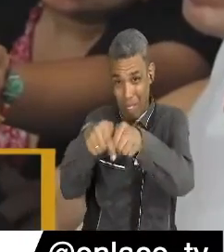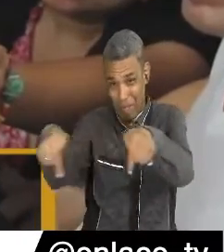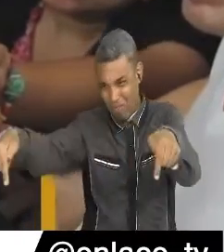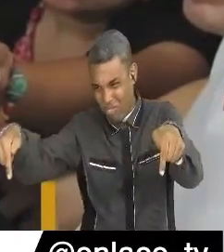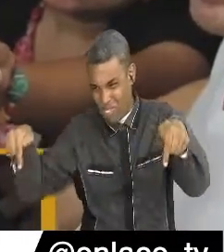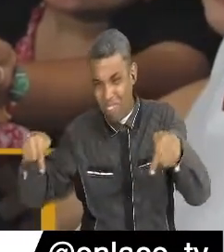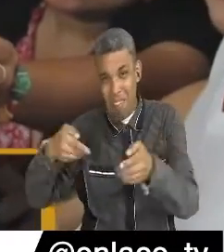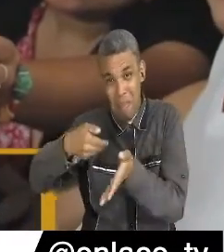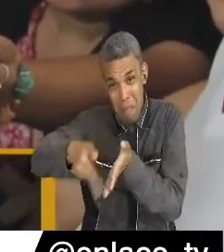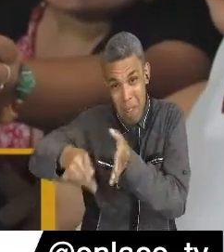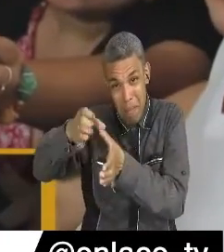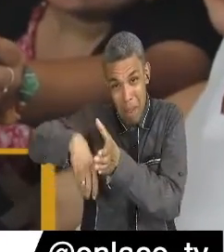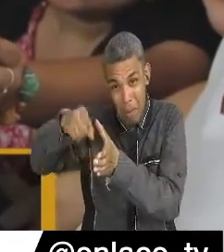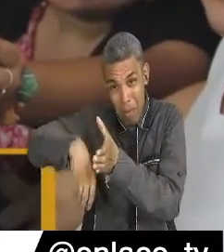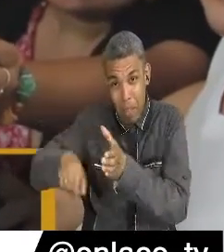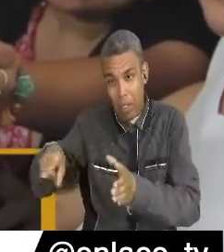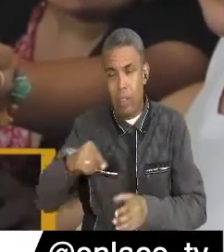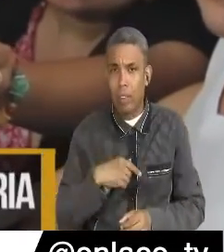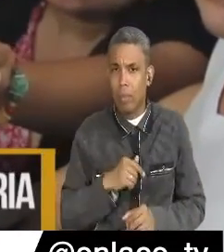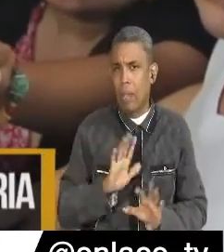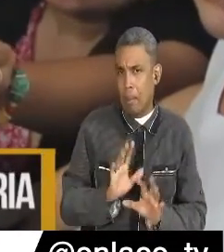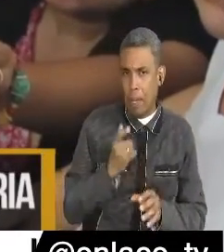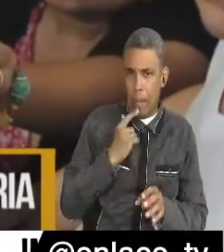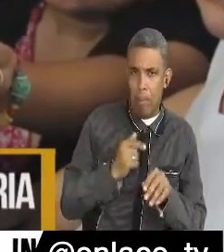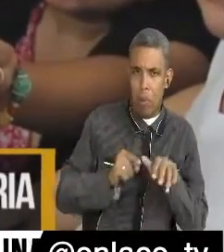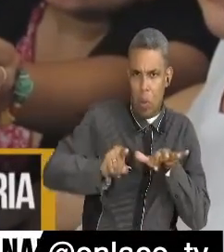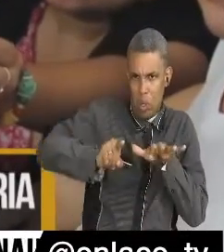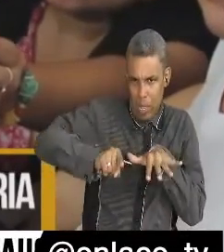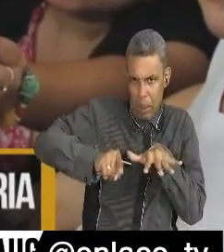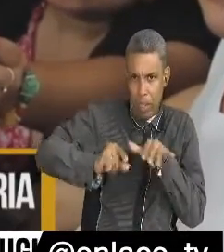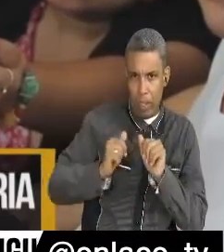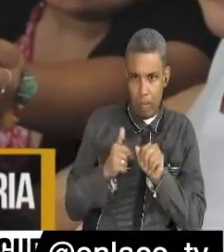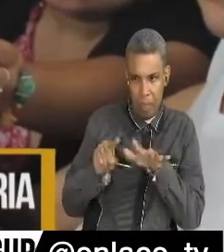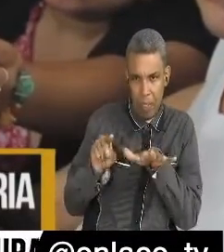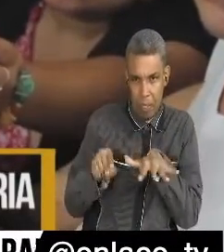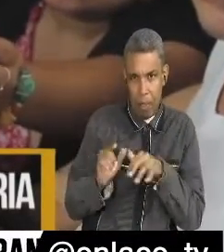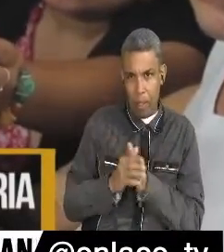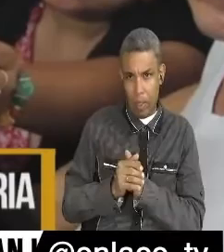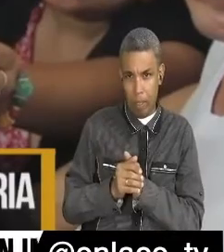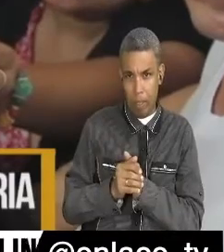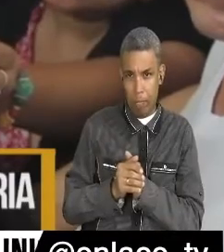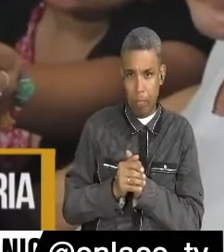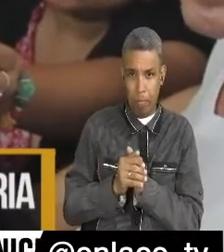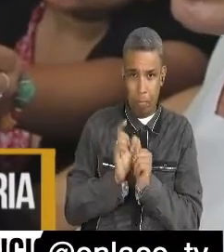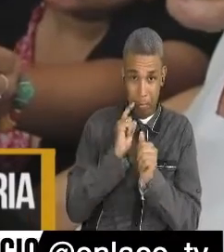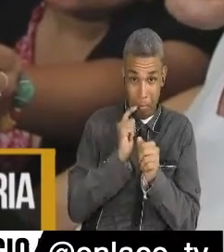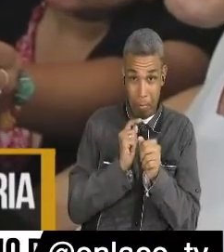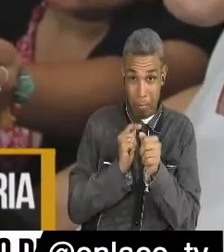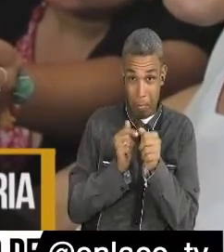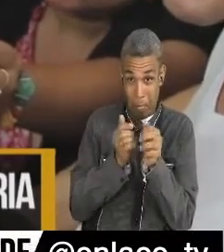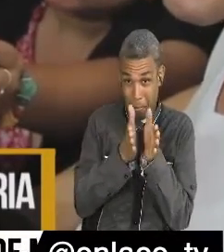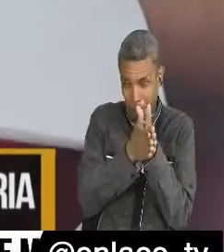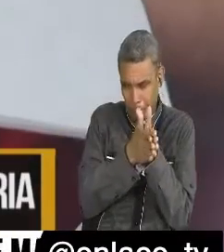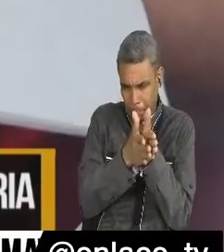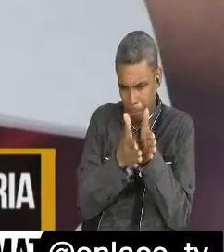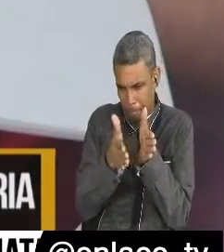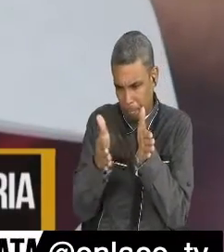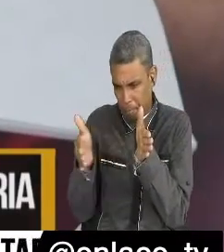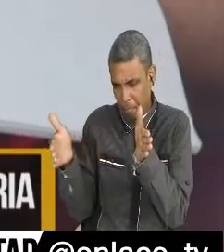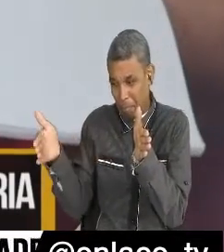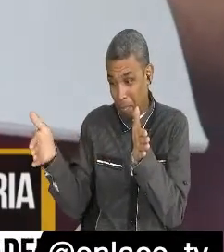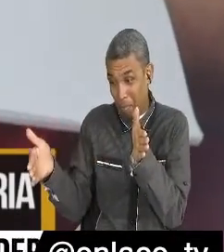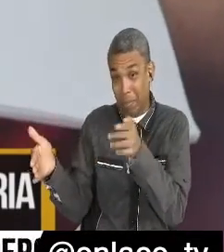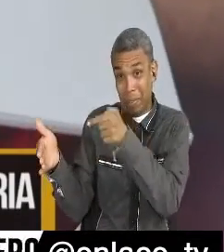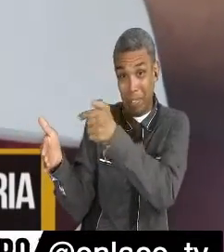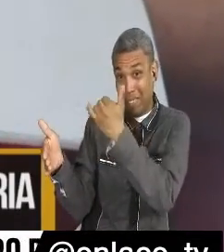Dentro de seis meses, por ningún motivo se utilizará Hierbabuena y mucho menos a Chincayá. Una vez